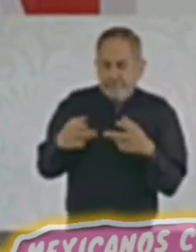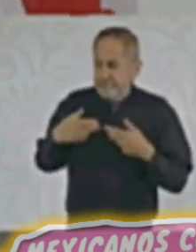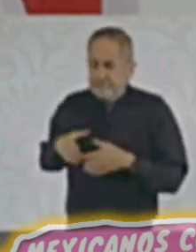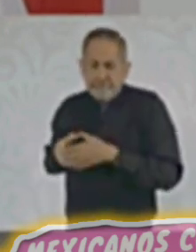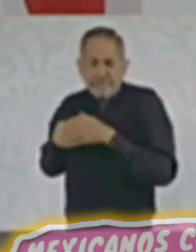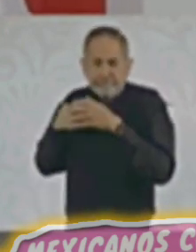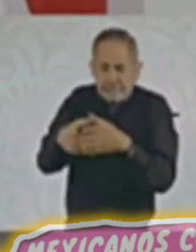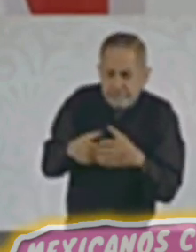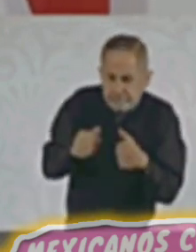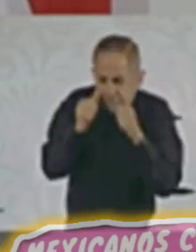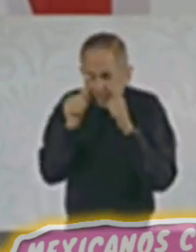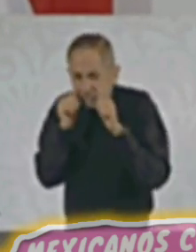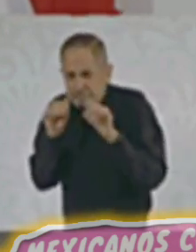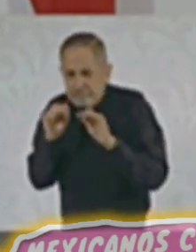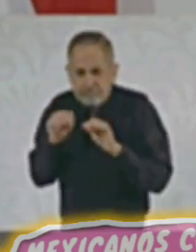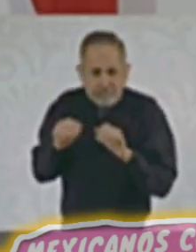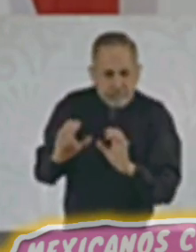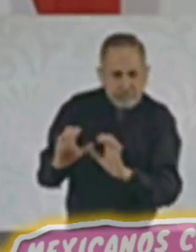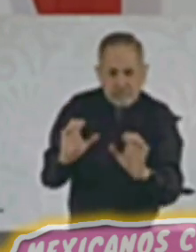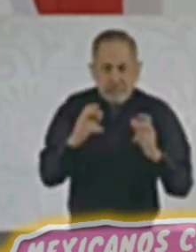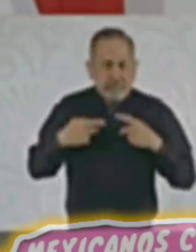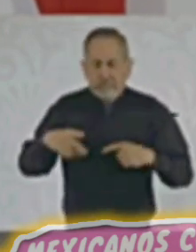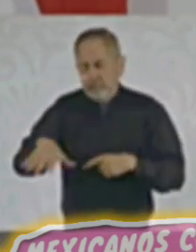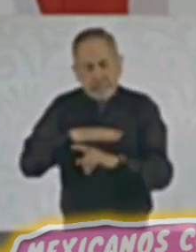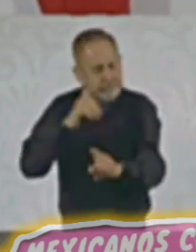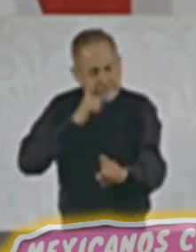entonces siempre lo vamos a hacer así.